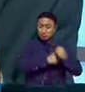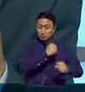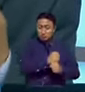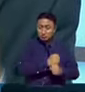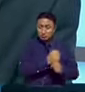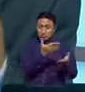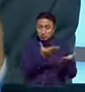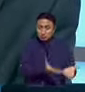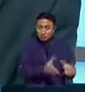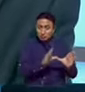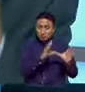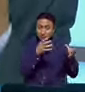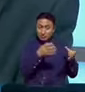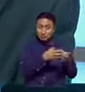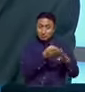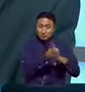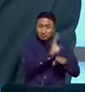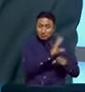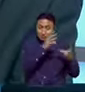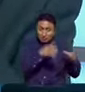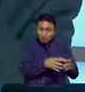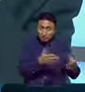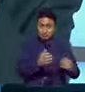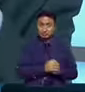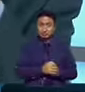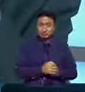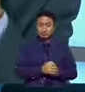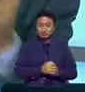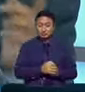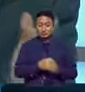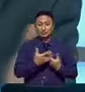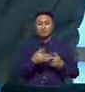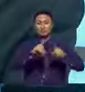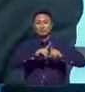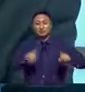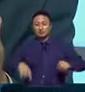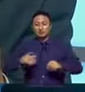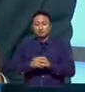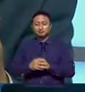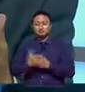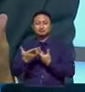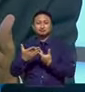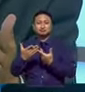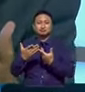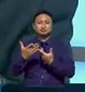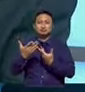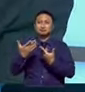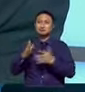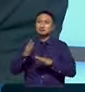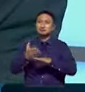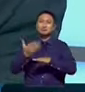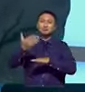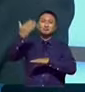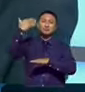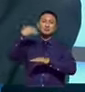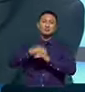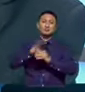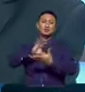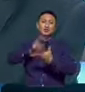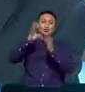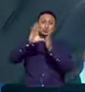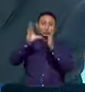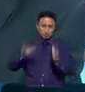estar en gran medida centrada en la Asamblea. Porque, mira, a diferencia de los periodos anteriores de la Revolución